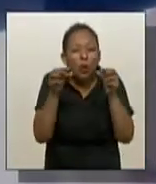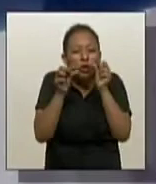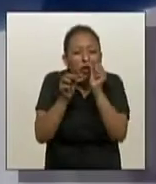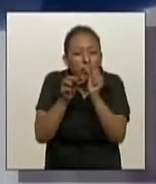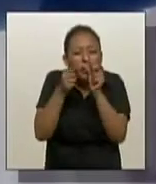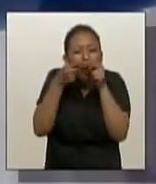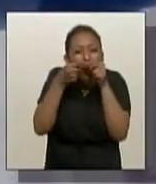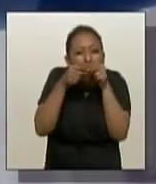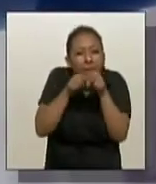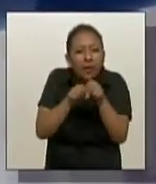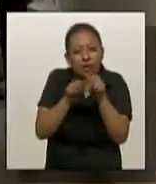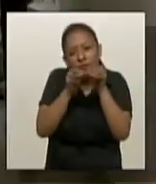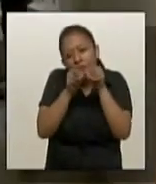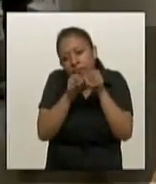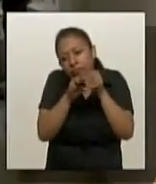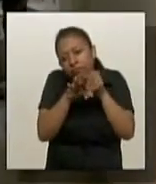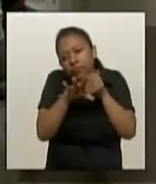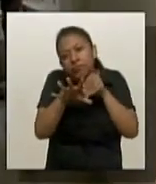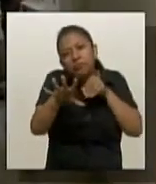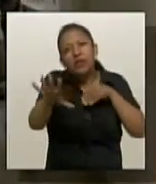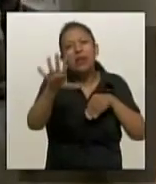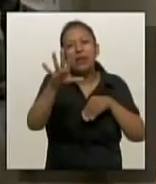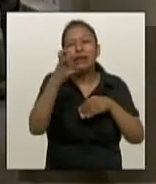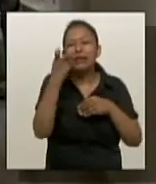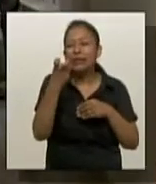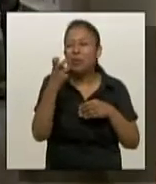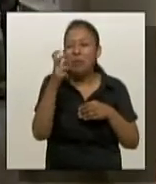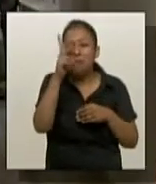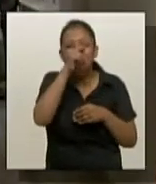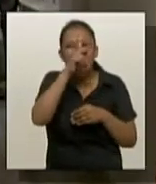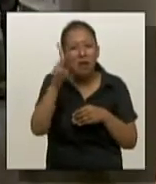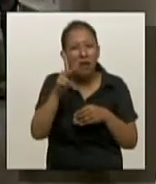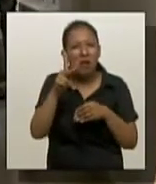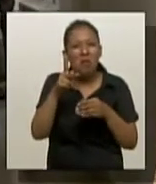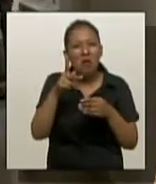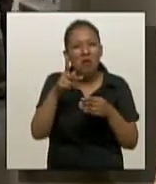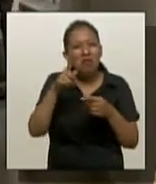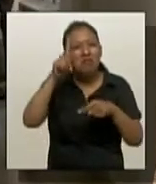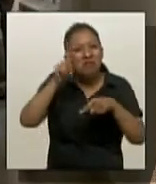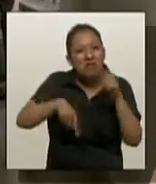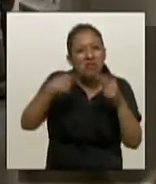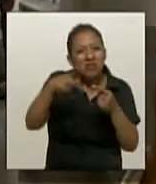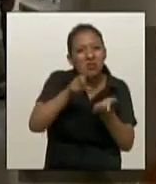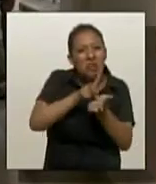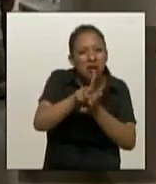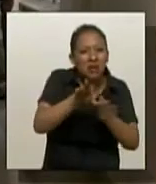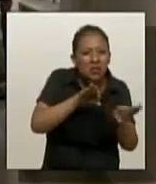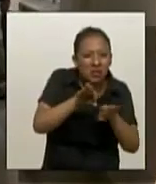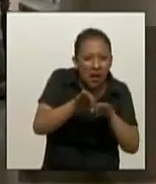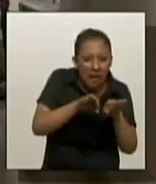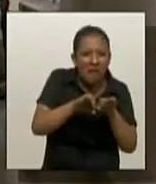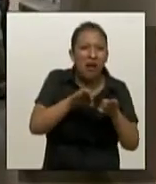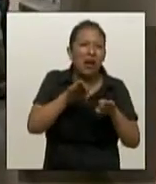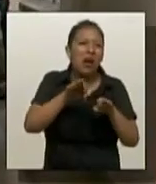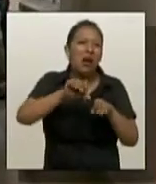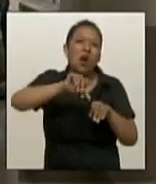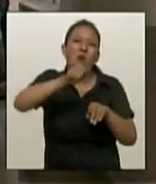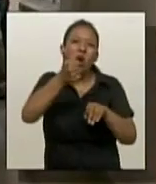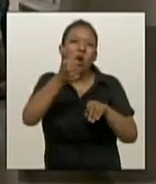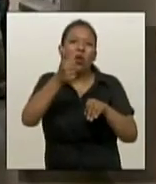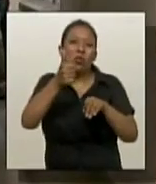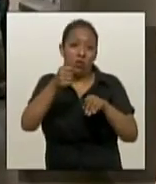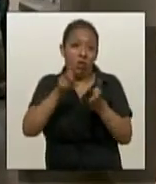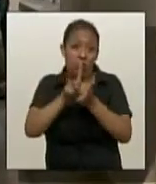lo que hay y sigue y es galopante la violación al derecho al trabajo que secunda el derecho a otra violación, al derecho a la